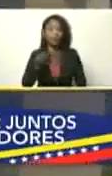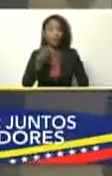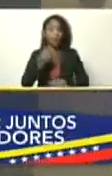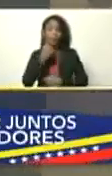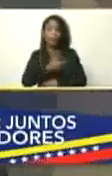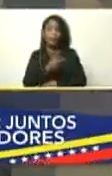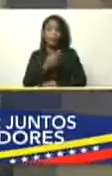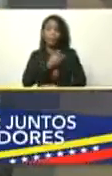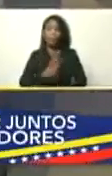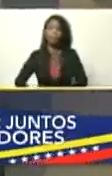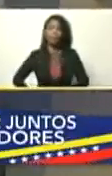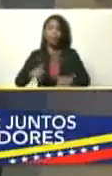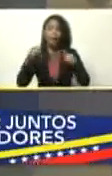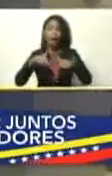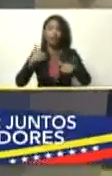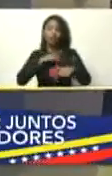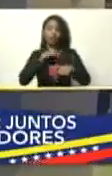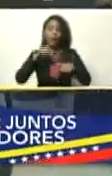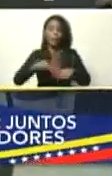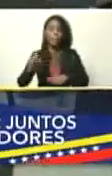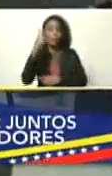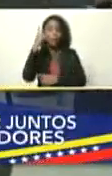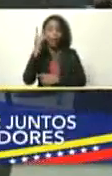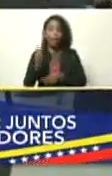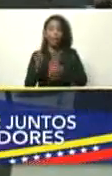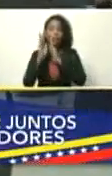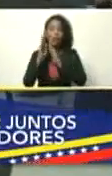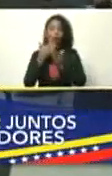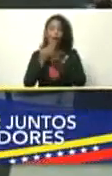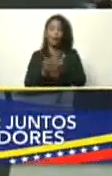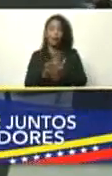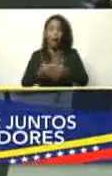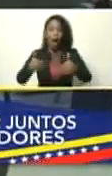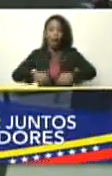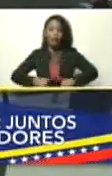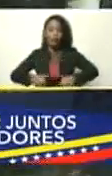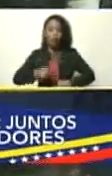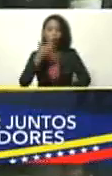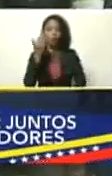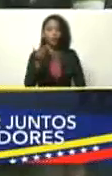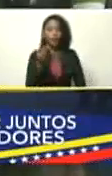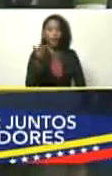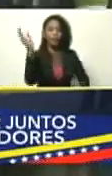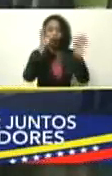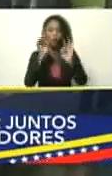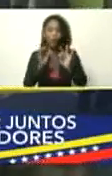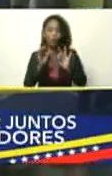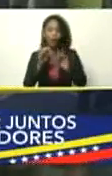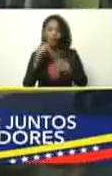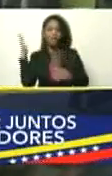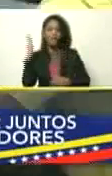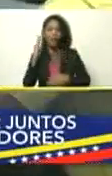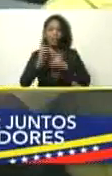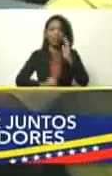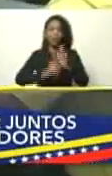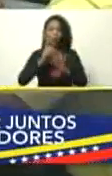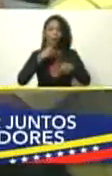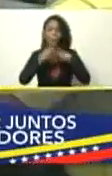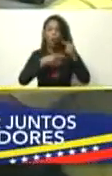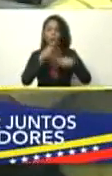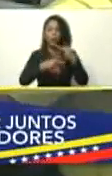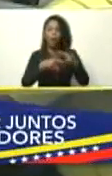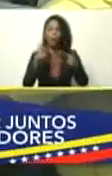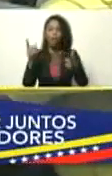destacar, presidente, que aquí estamos en la primera sede, que gracias al esfuerzo que usted de manera incansable viene desarrollando a través de la política